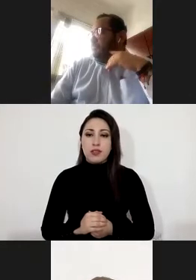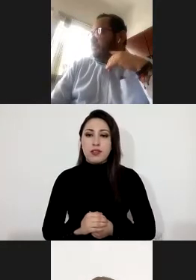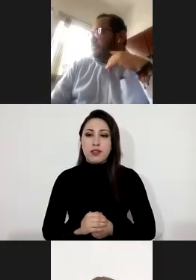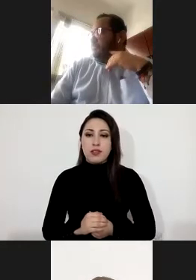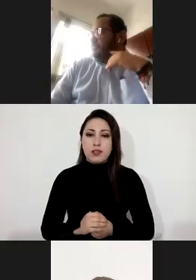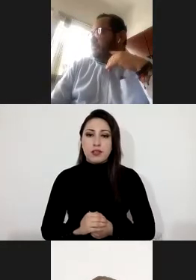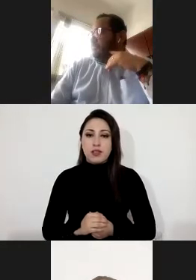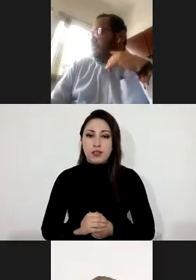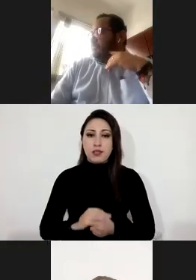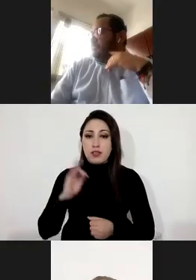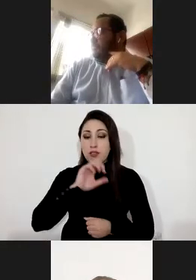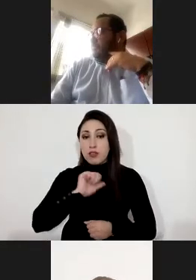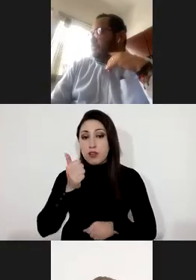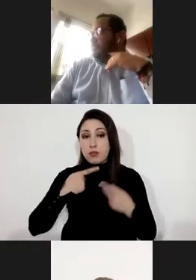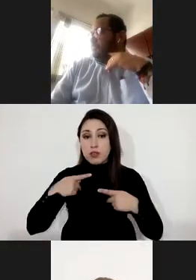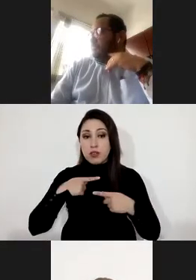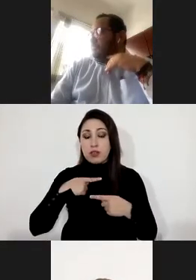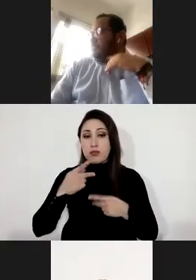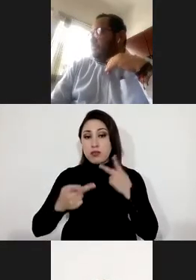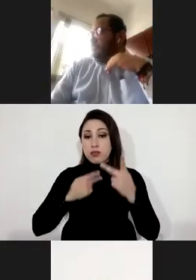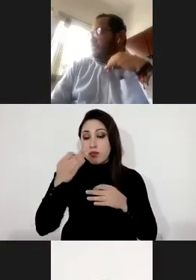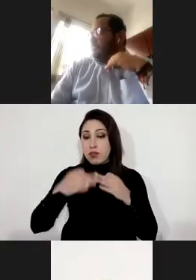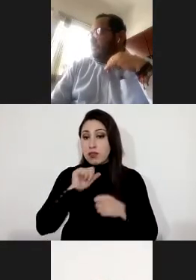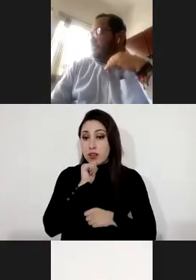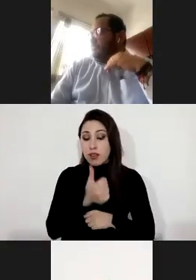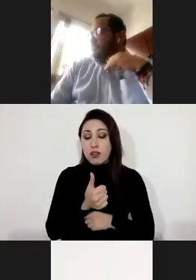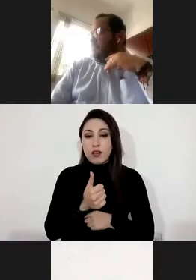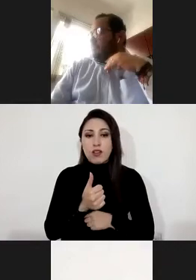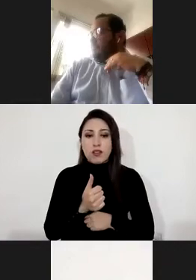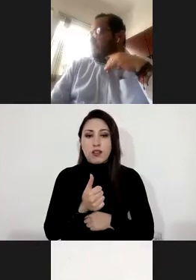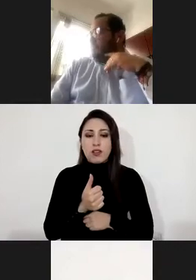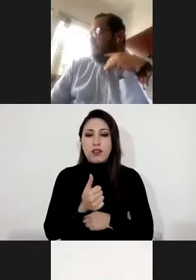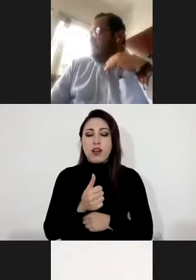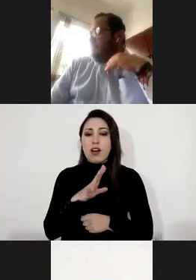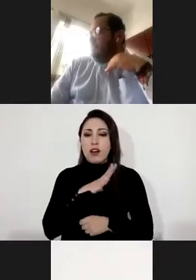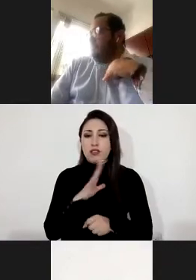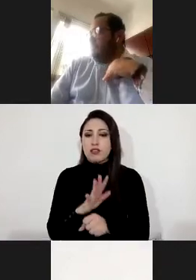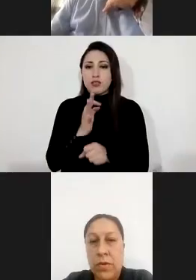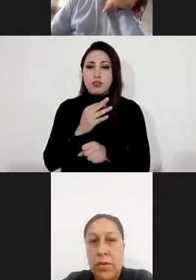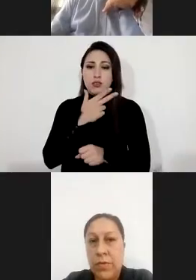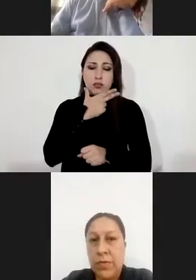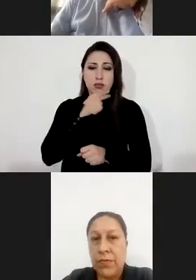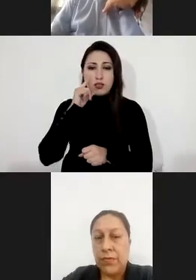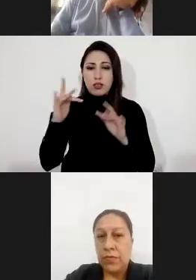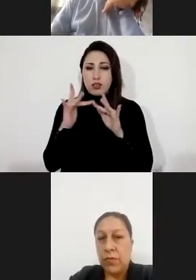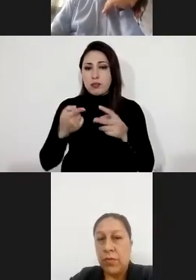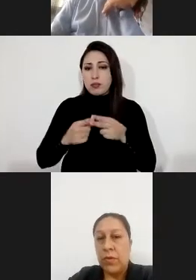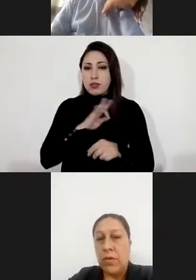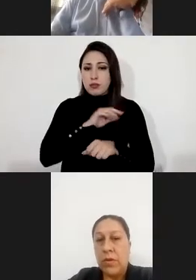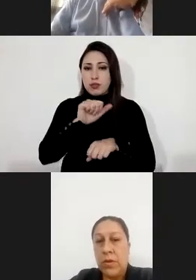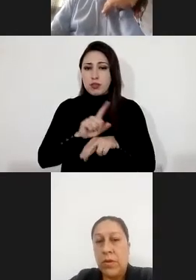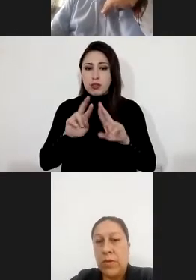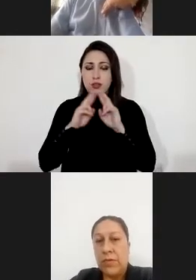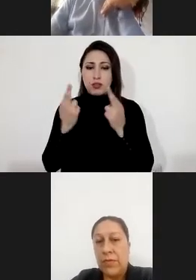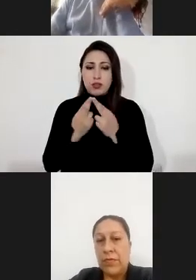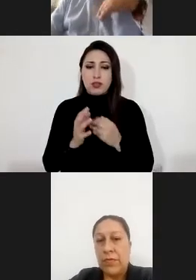no hay alguna otra persona que haga falta de mencionar, le informo que contamos con el quórum para dar inicio a esta sesión.